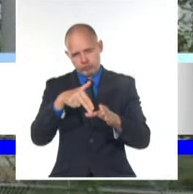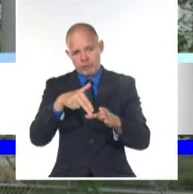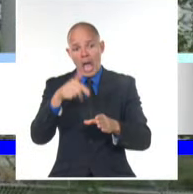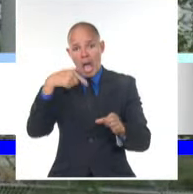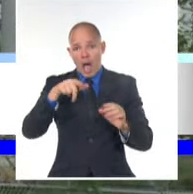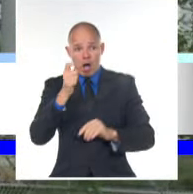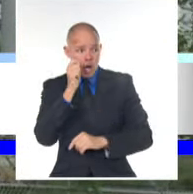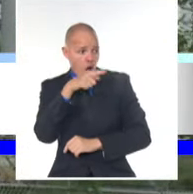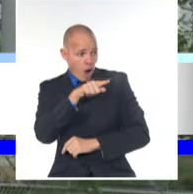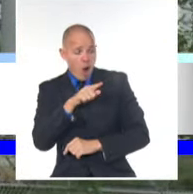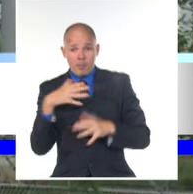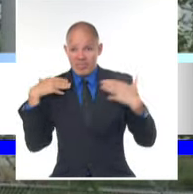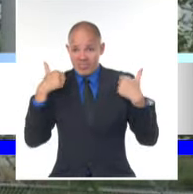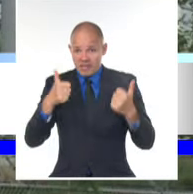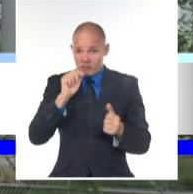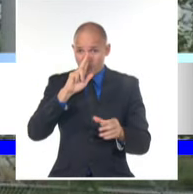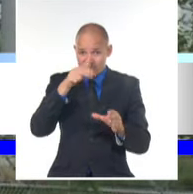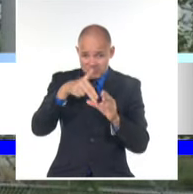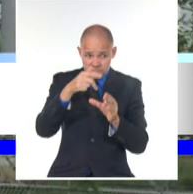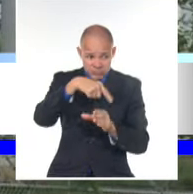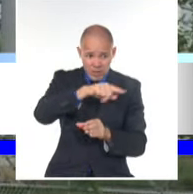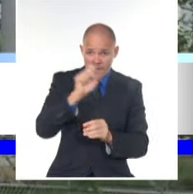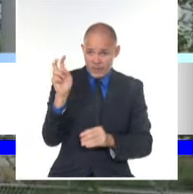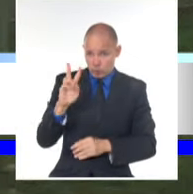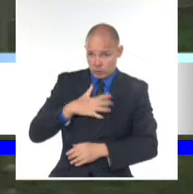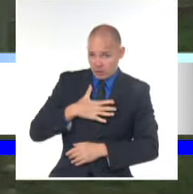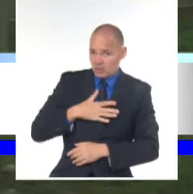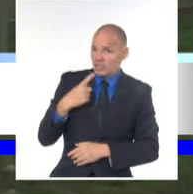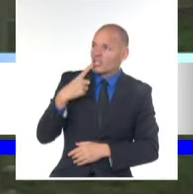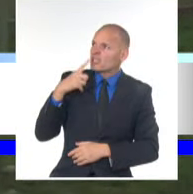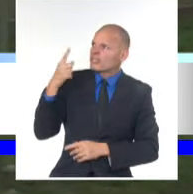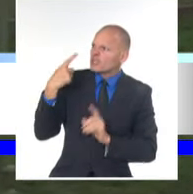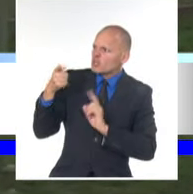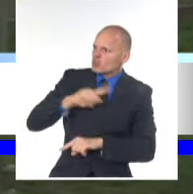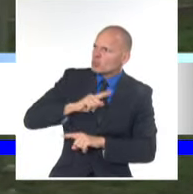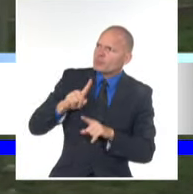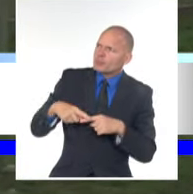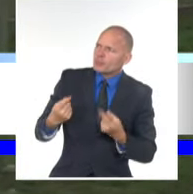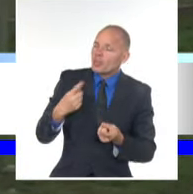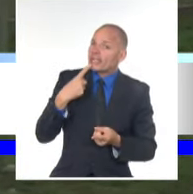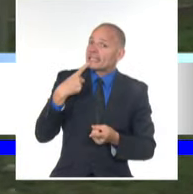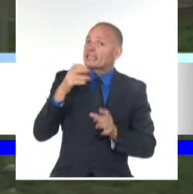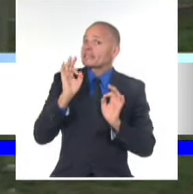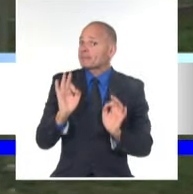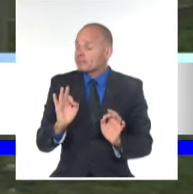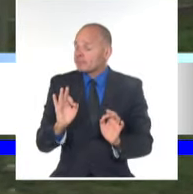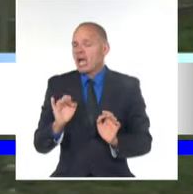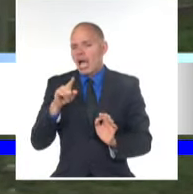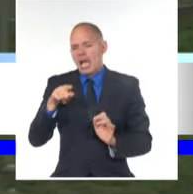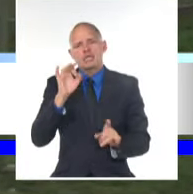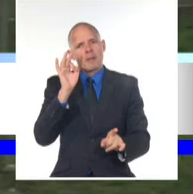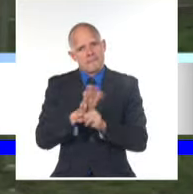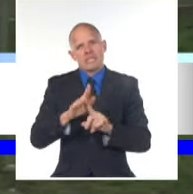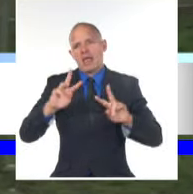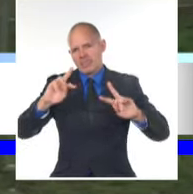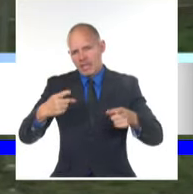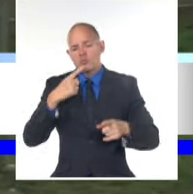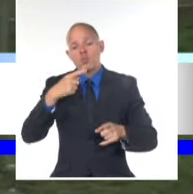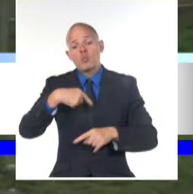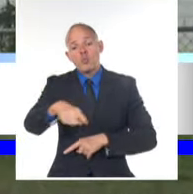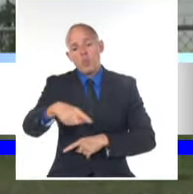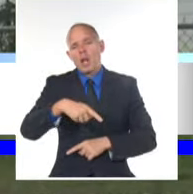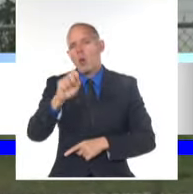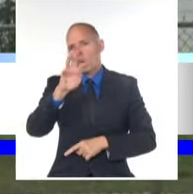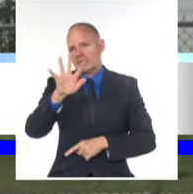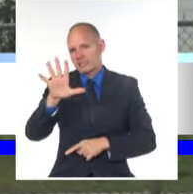desmintió los motivos expuestos por Washington. Las restricciones al hidrocarburo extraído en el suelo venezolano se aplicarán otra vez dentro de 45 días,